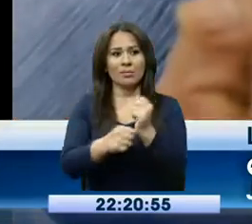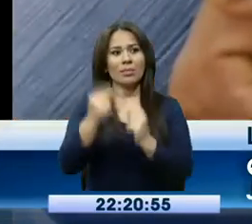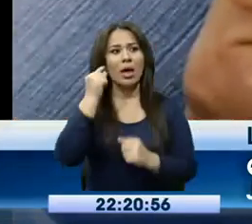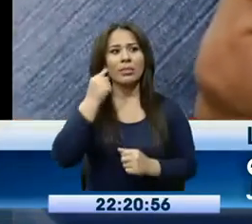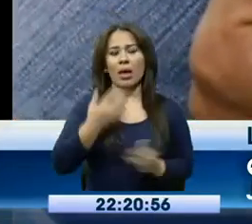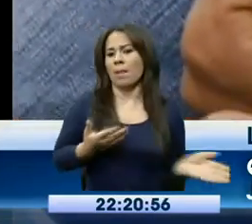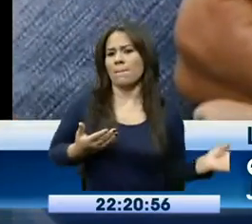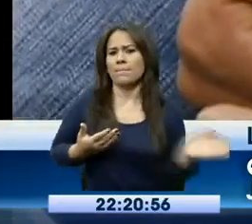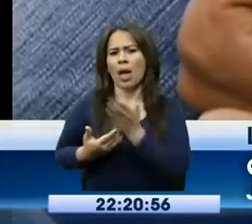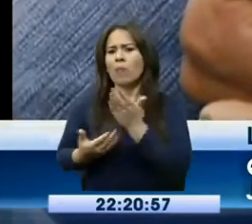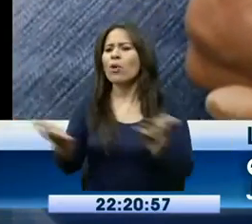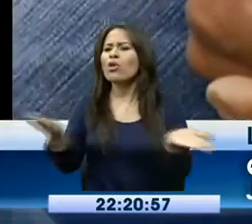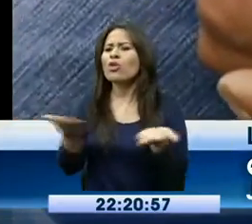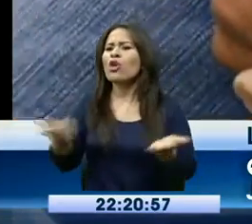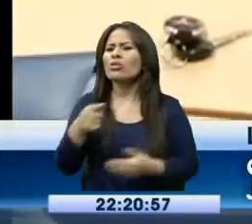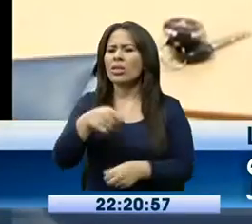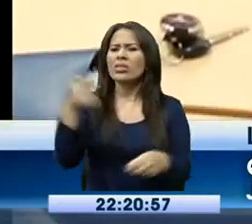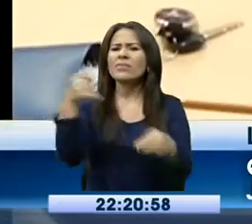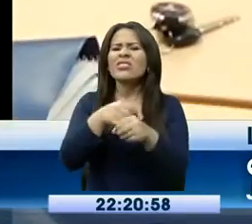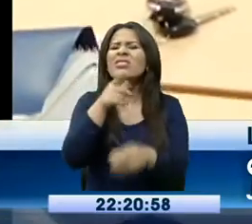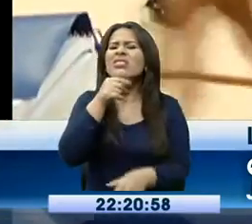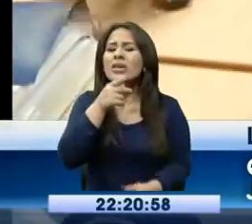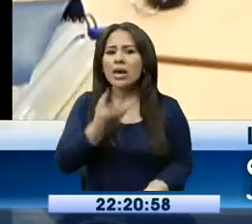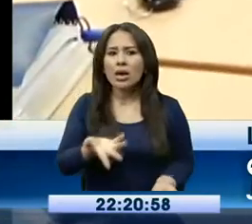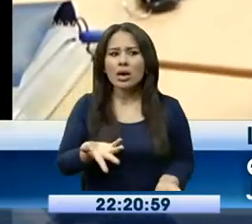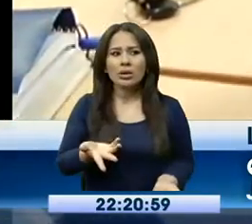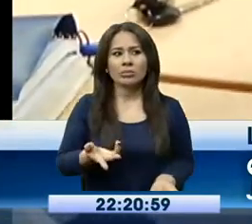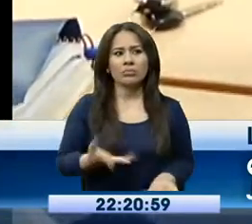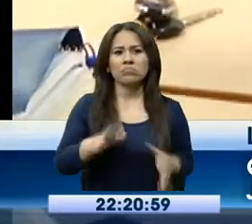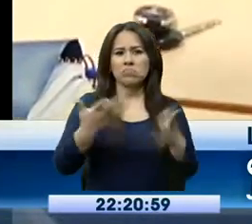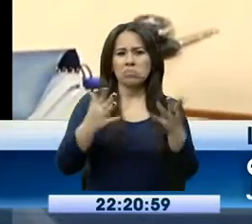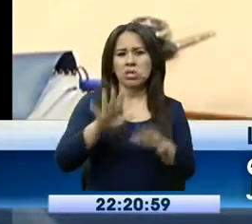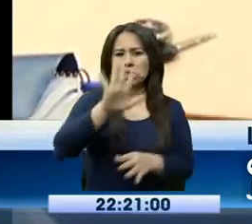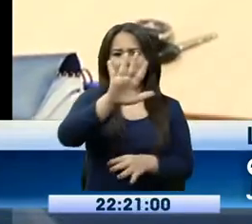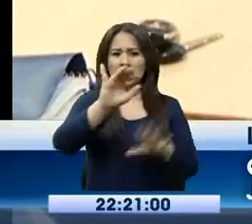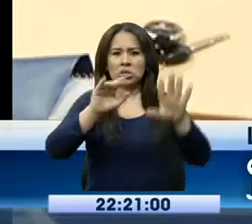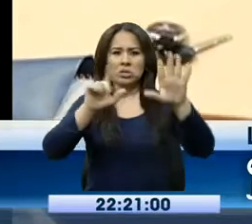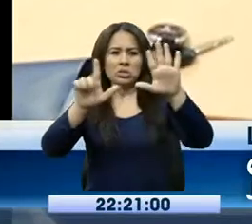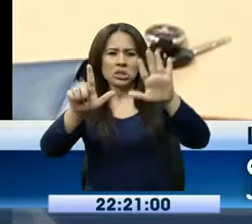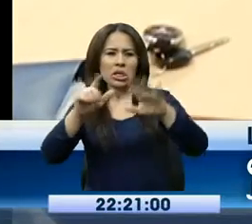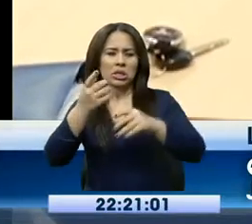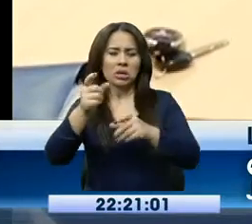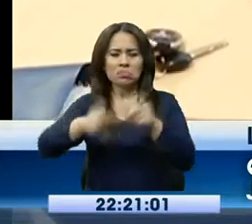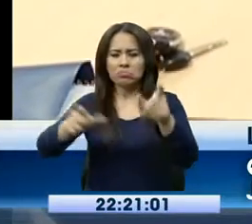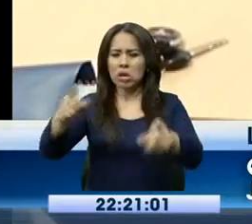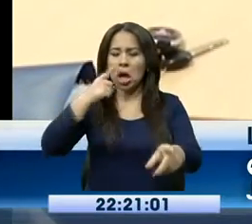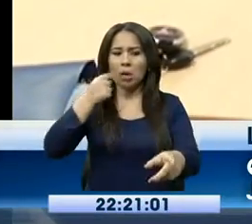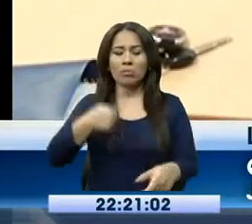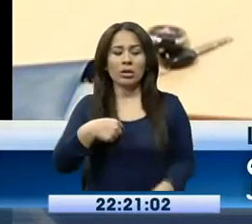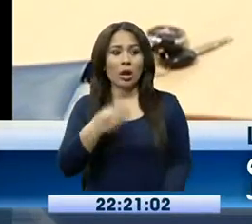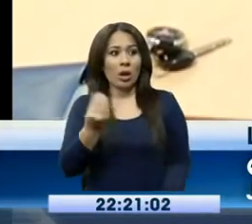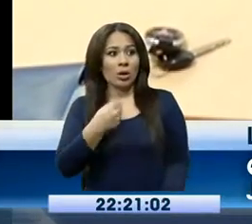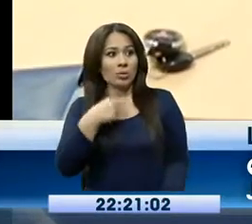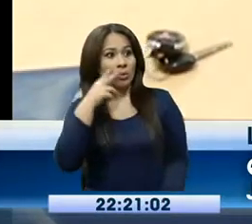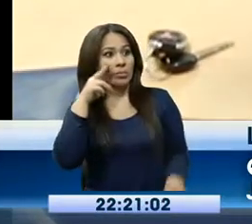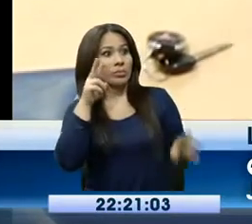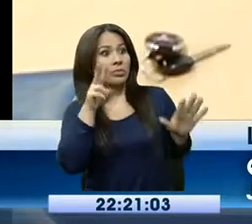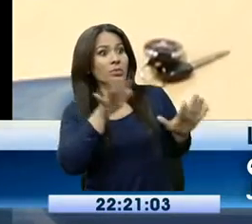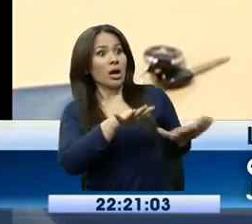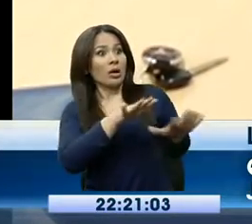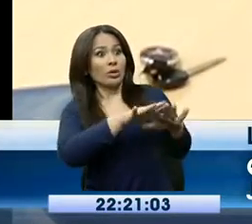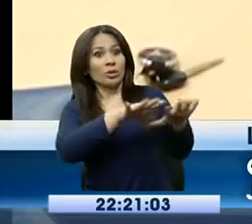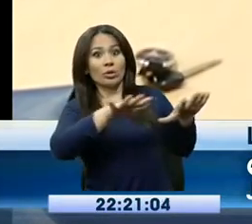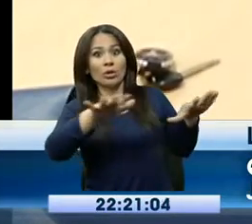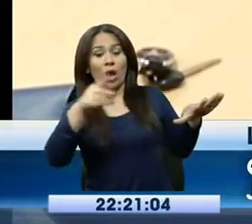vamos a ver dónde fue y quién fue. Entonces habían como unos 6, 7 hombres. El muchacho viene, en todos los hombres que